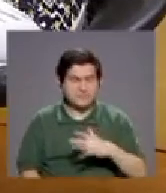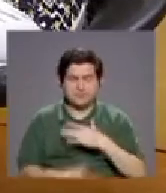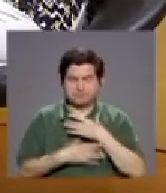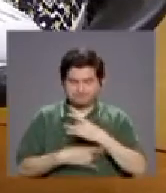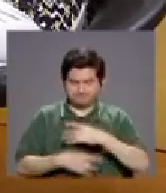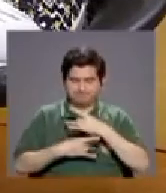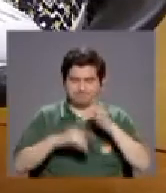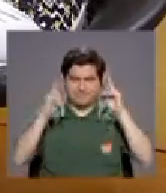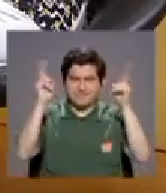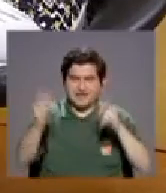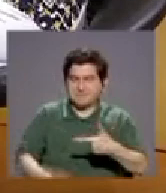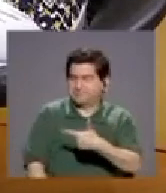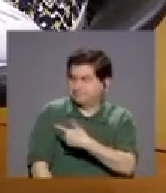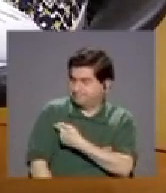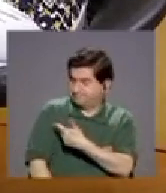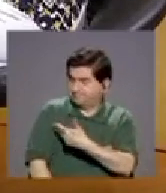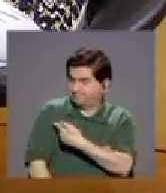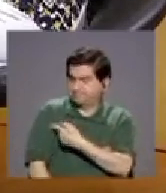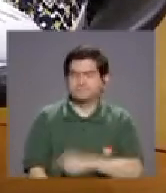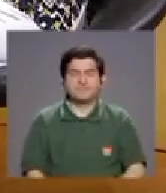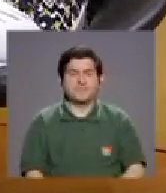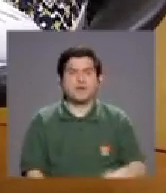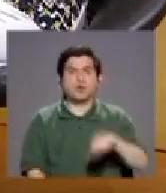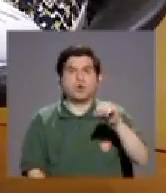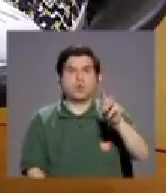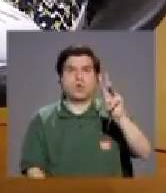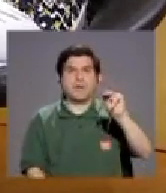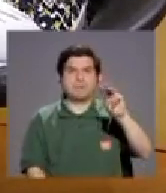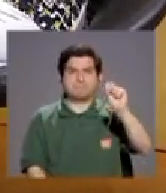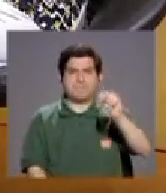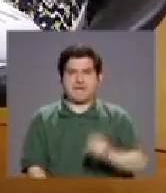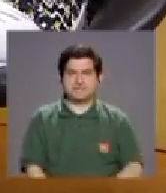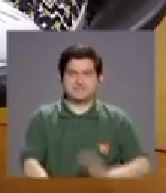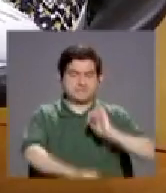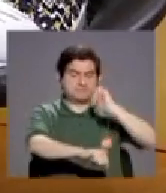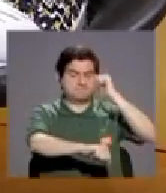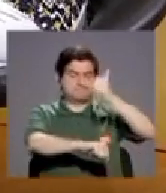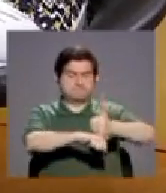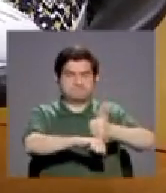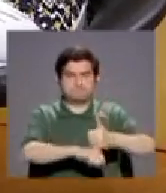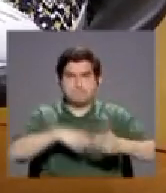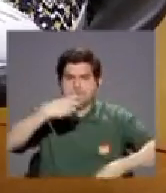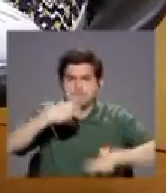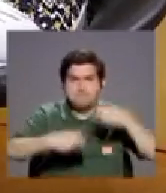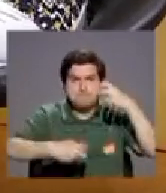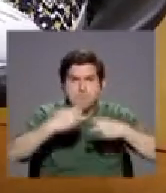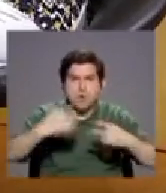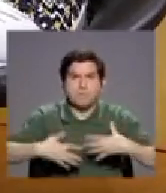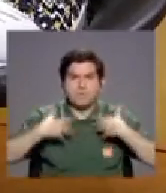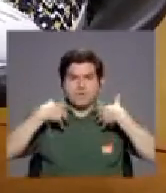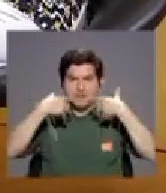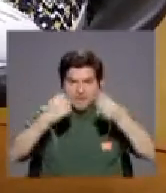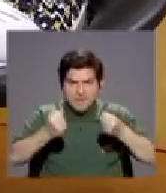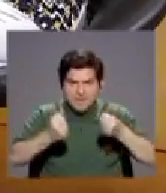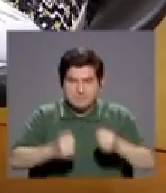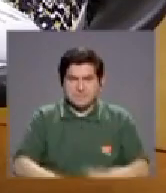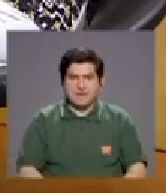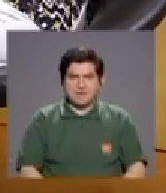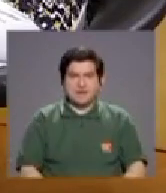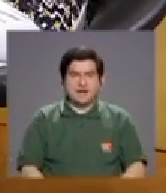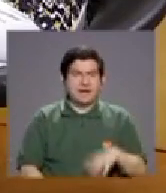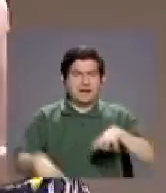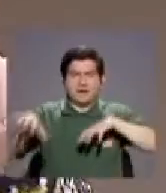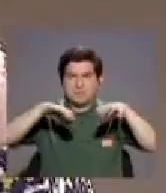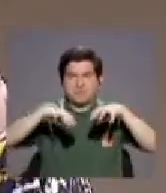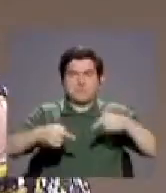que es el tema de vacunas, la Organización Mundial de la Salud coloca como un problema sanitario los movimientos